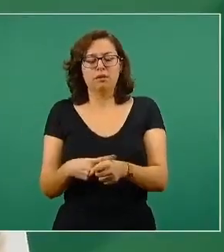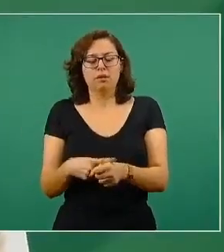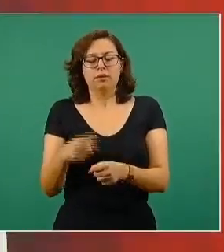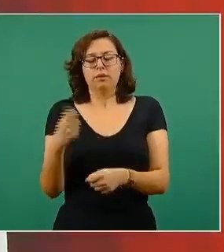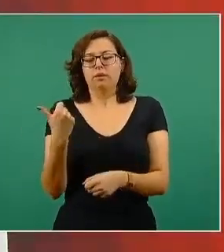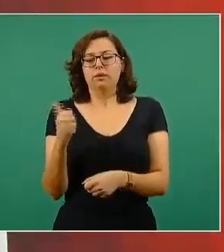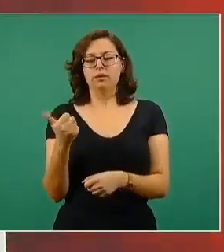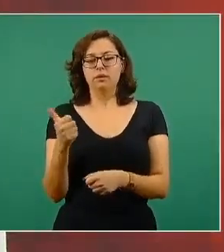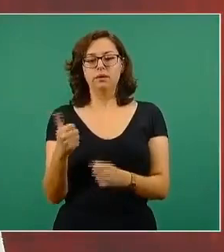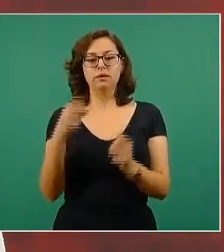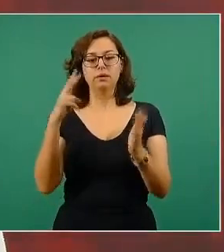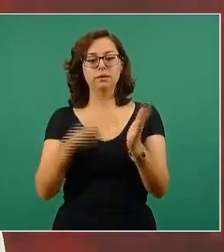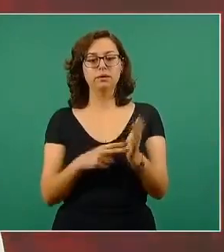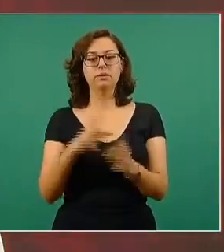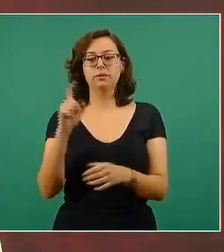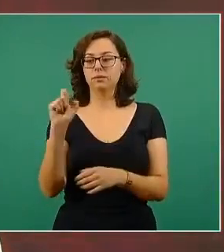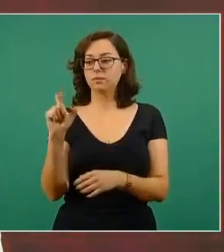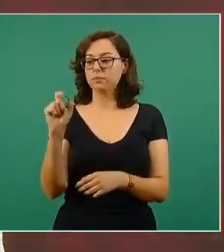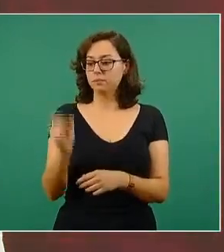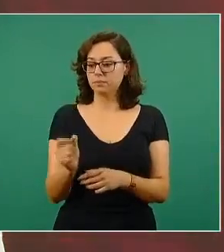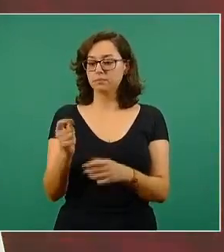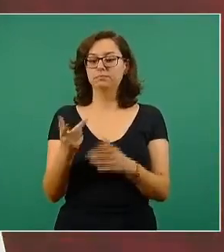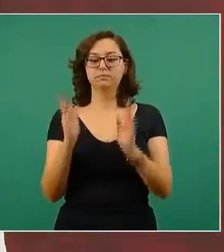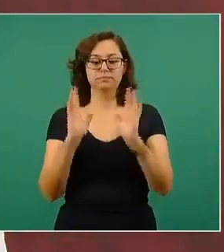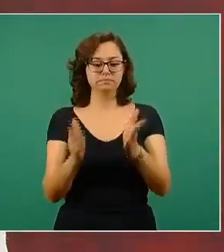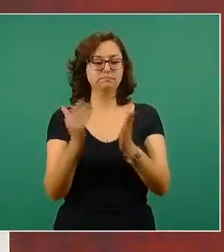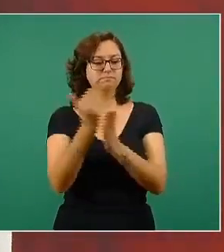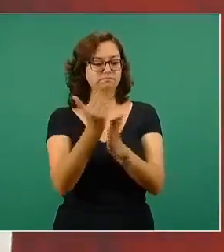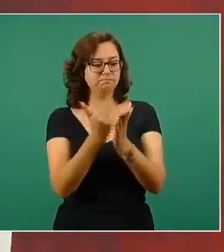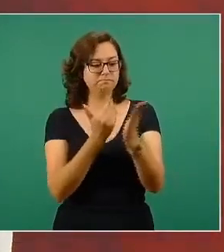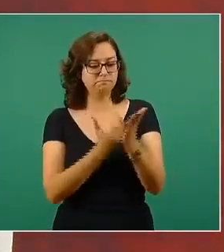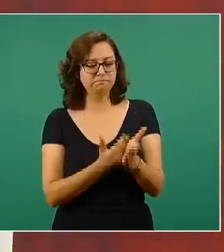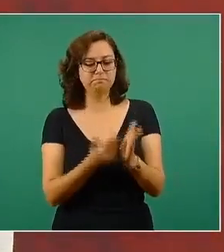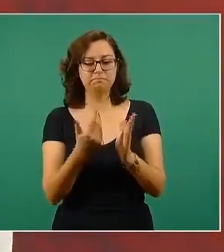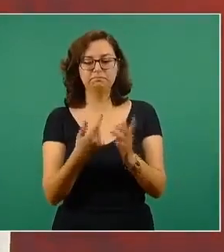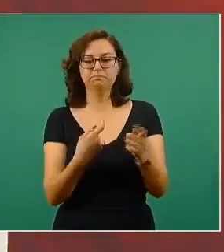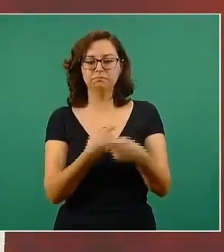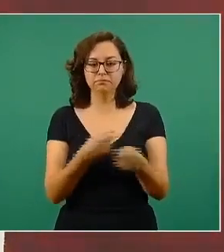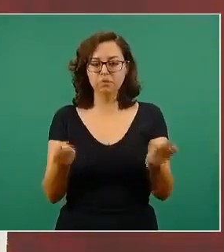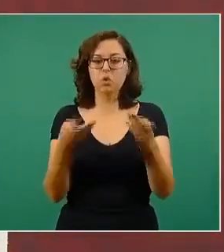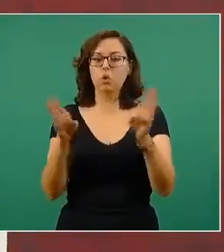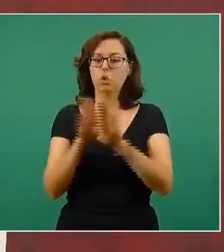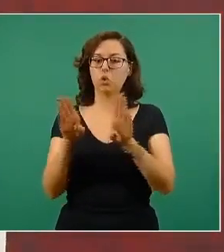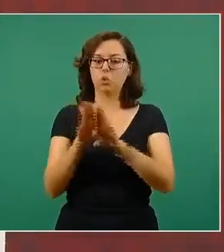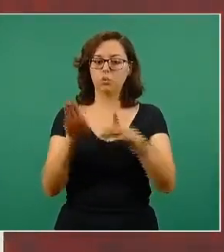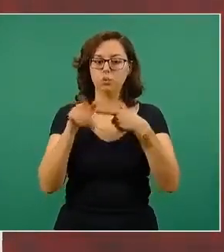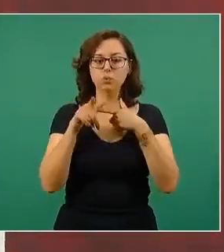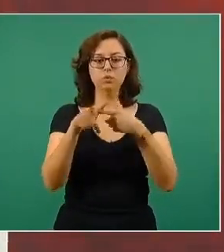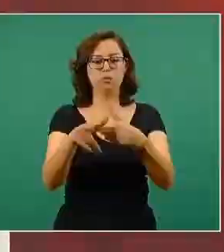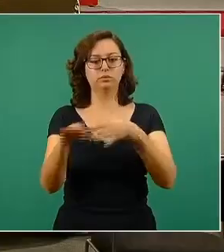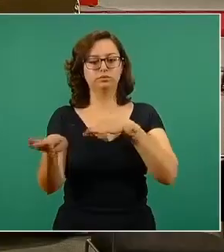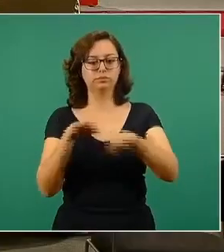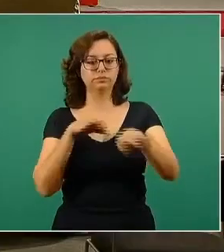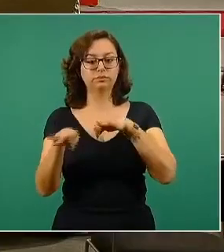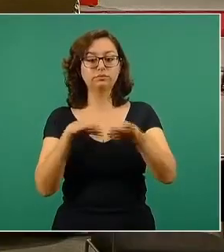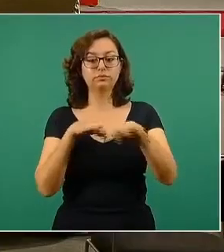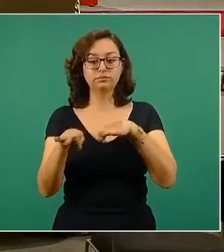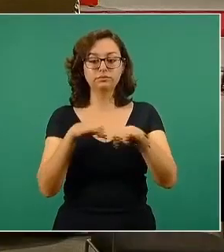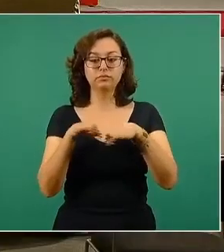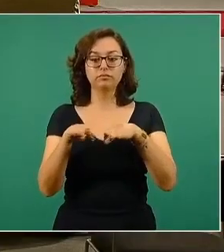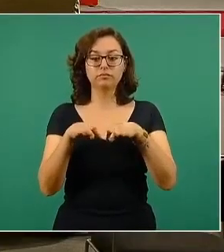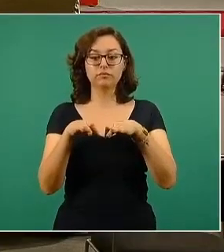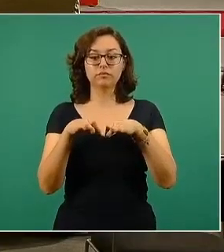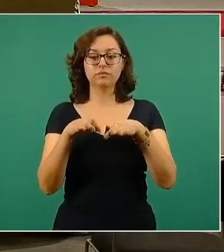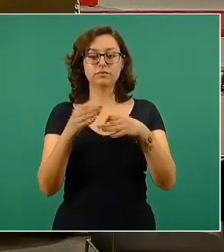comentamos que publicamos un lineamiento técnico específico sobre continuidad de operaciones. La idea básica de esta continuidad